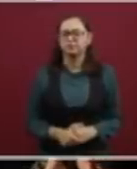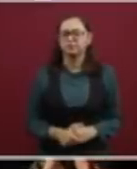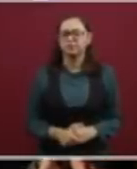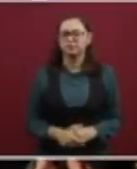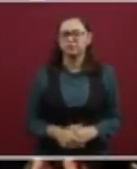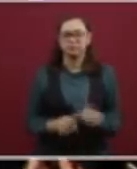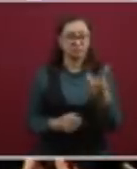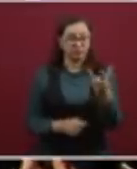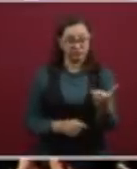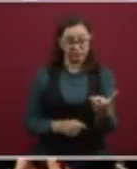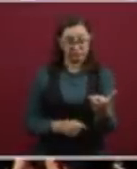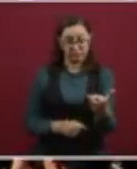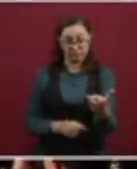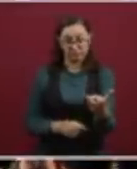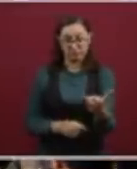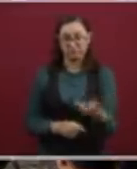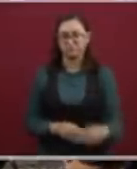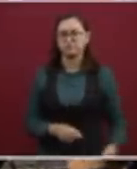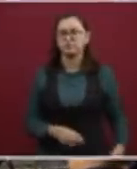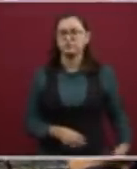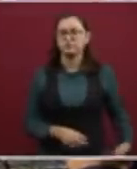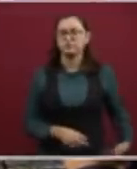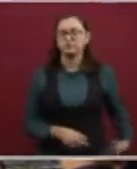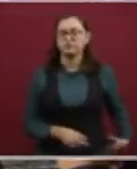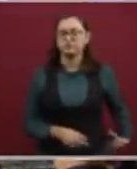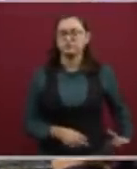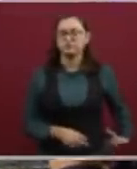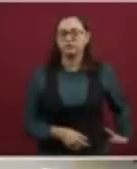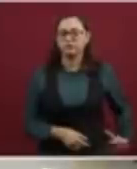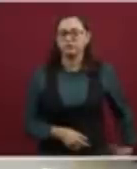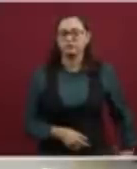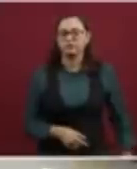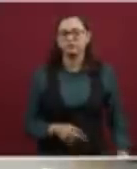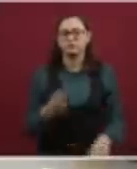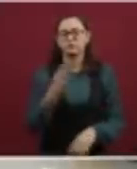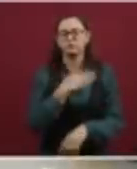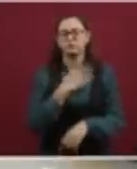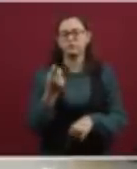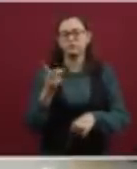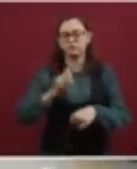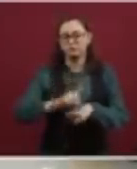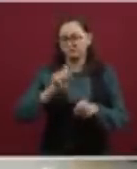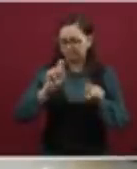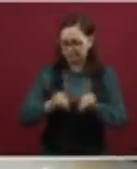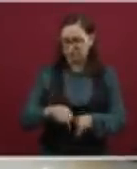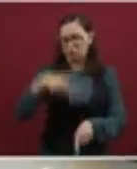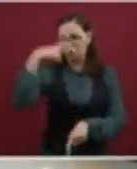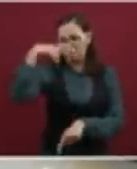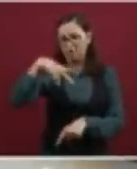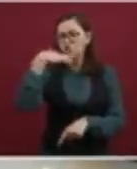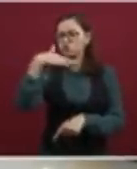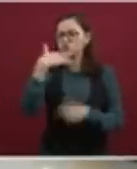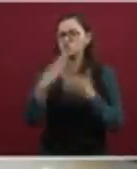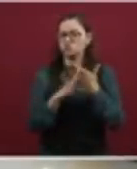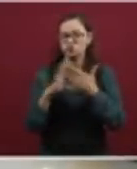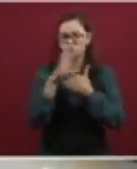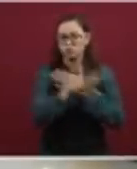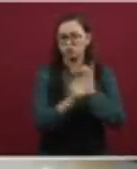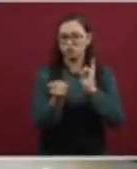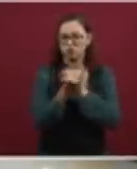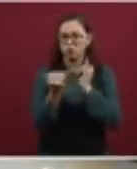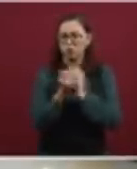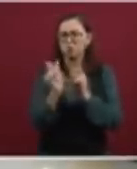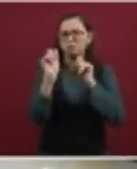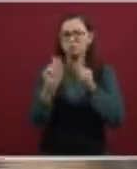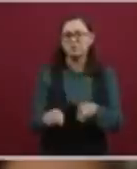Las tres compañeras, primero. Señor presidente, Valeria Durán, también de Mexicanos contra la Corrupción. Nada más para preguntarle, igual del mismo